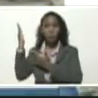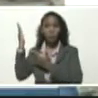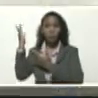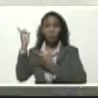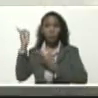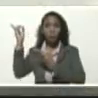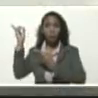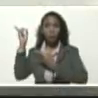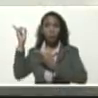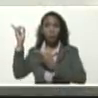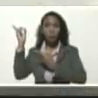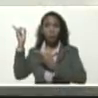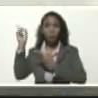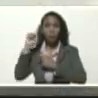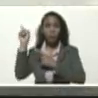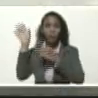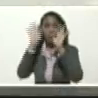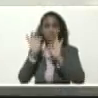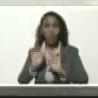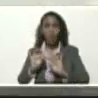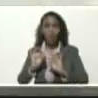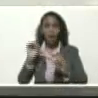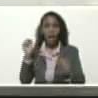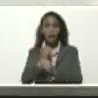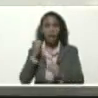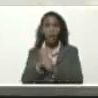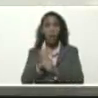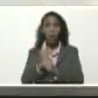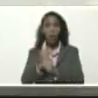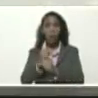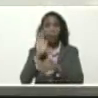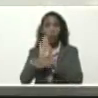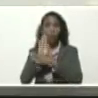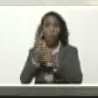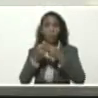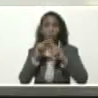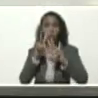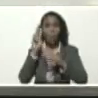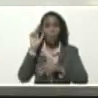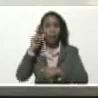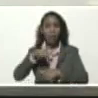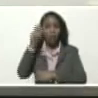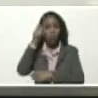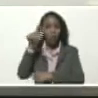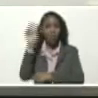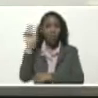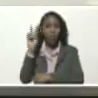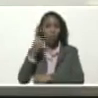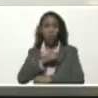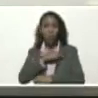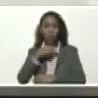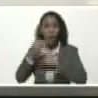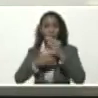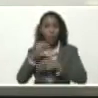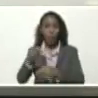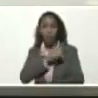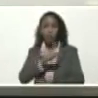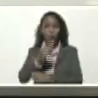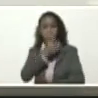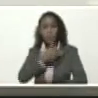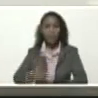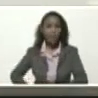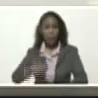investigación. De esta manera, la Operación Protección y Paz para el Pueblo de Venezuela, nosotros, cumpliendo instrucciones de nuestro presidente